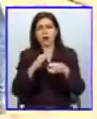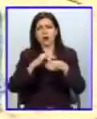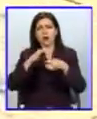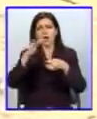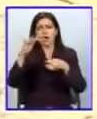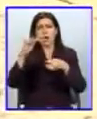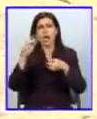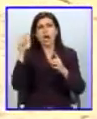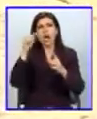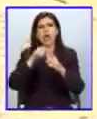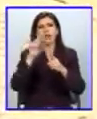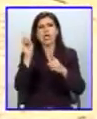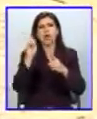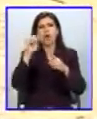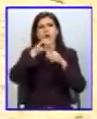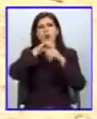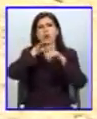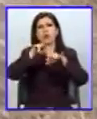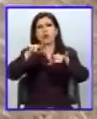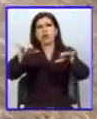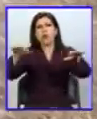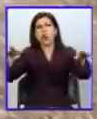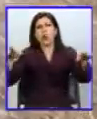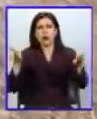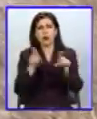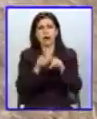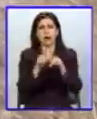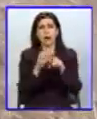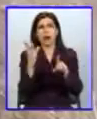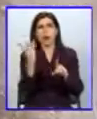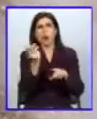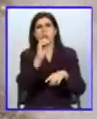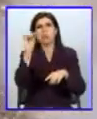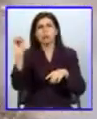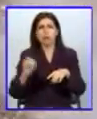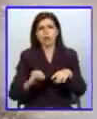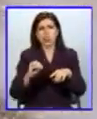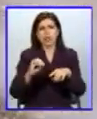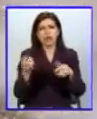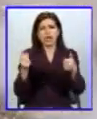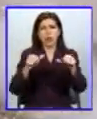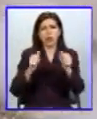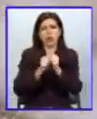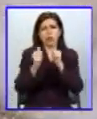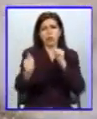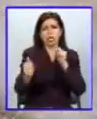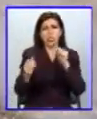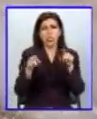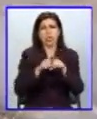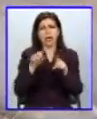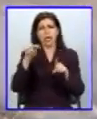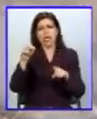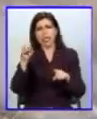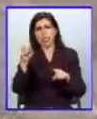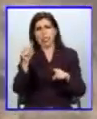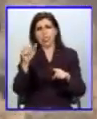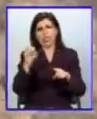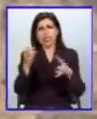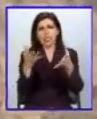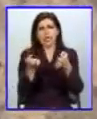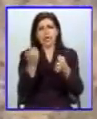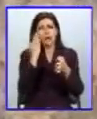está arrojando la pluma y en qué proporciones de acuerdo a la distancia la nasa también pretende identificar si hay